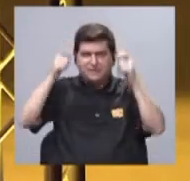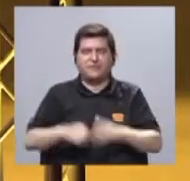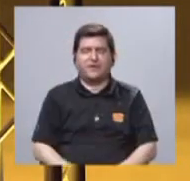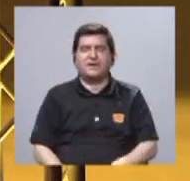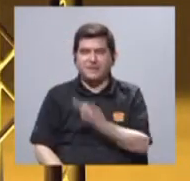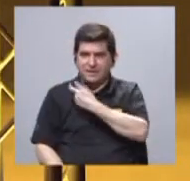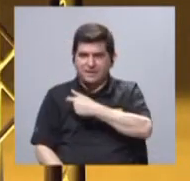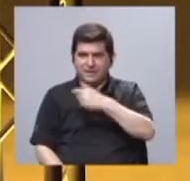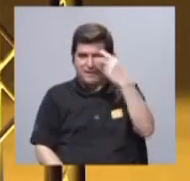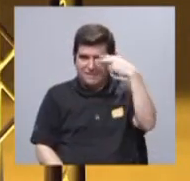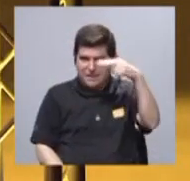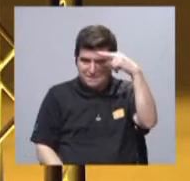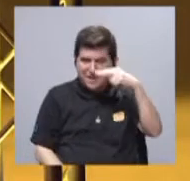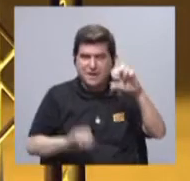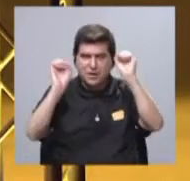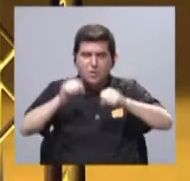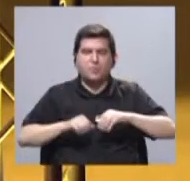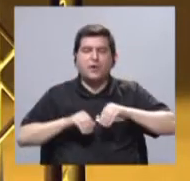monarquía mexicana